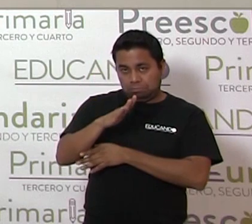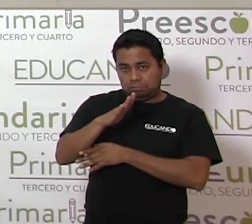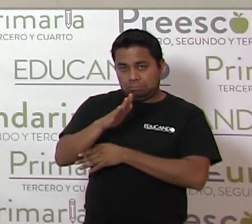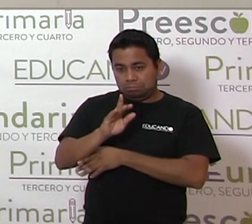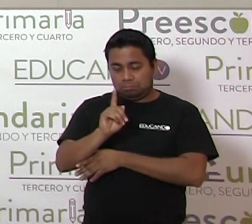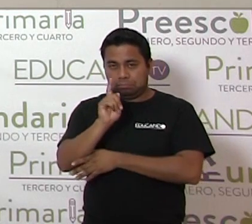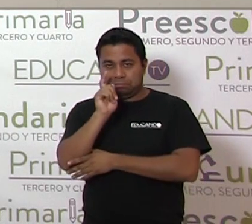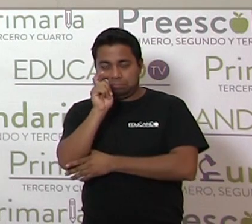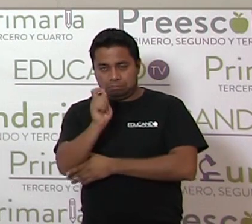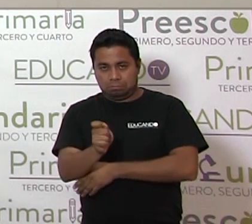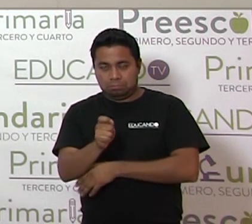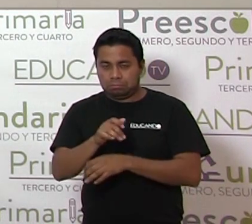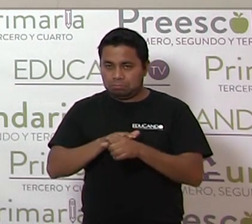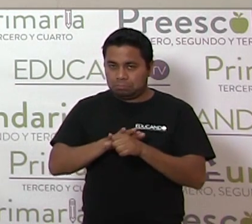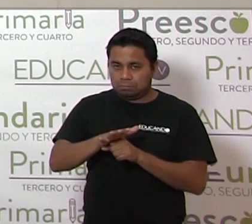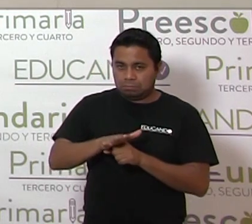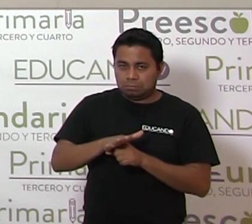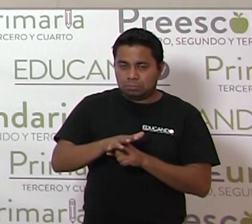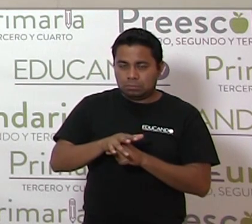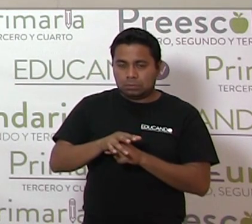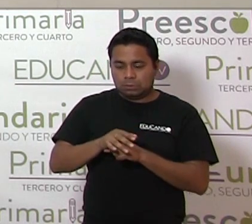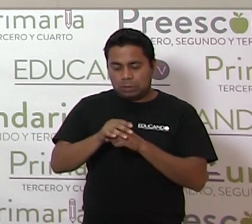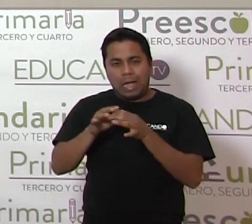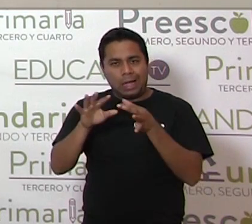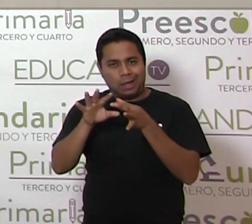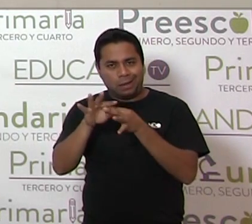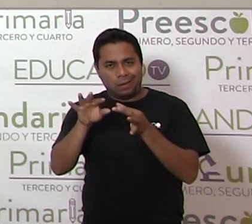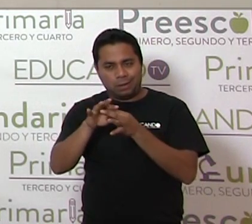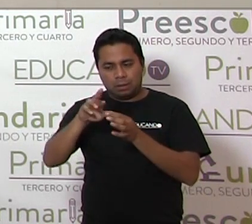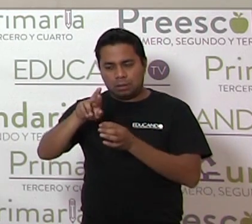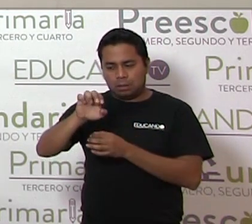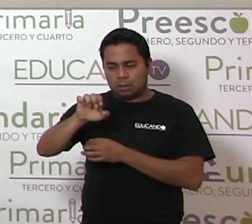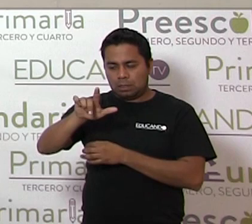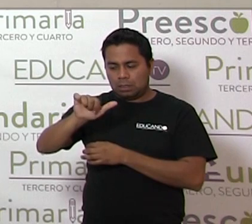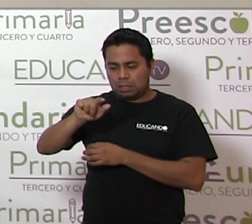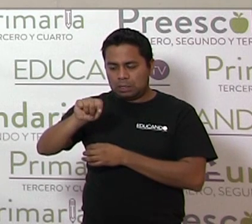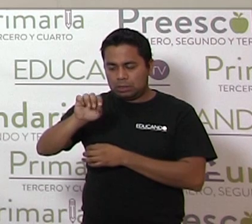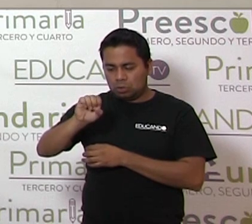ya conocemos lo que son los relatos